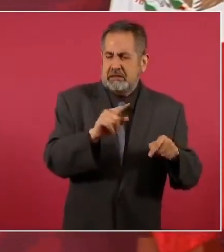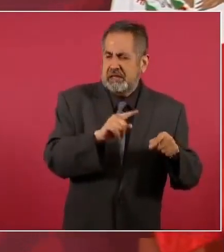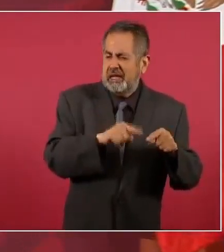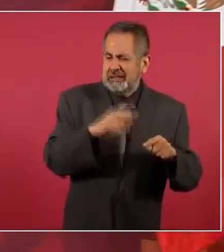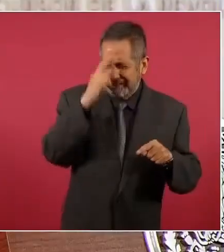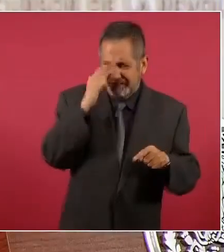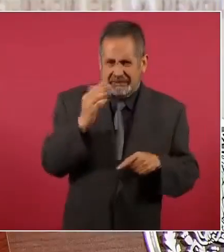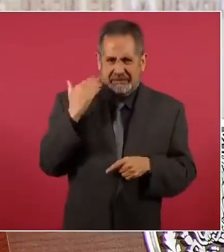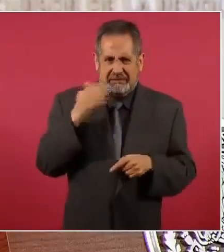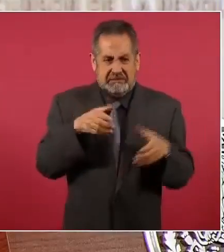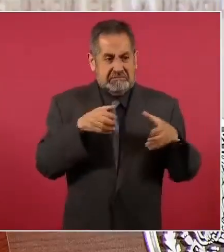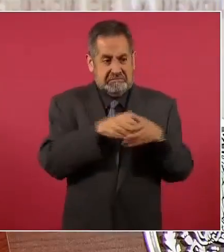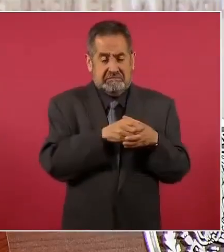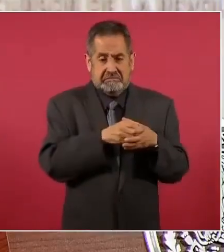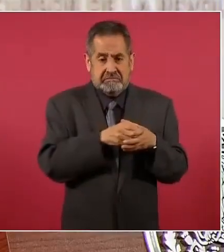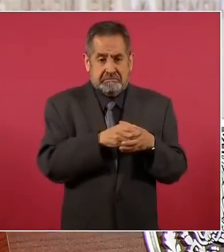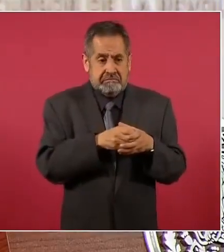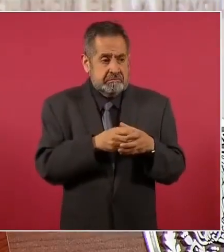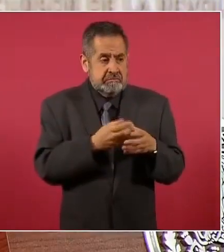hace poco,